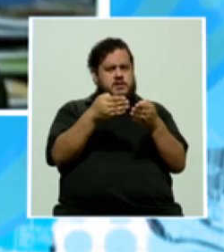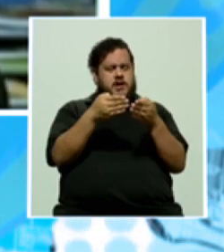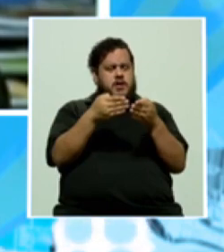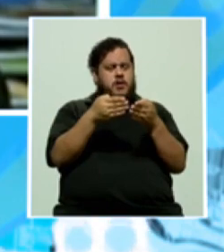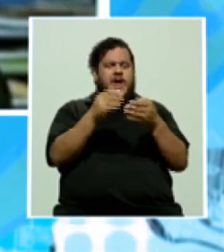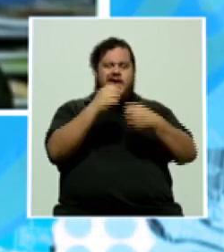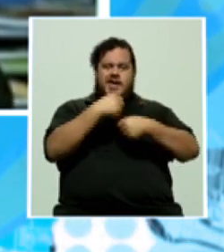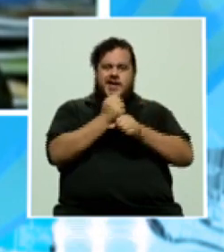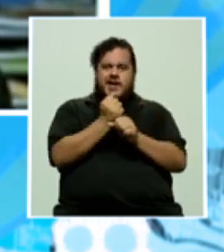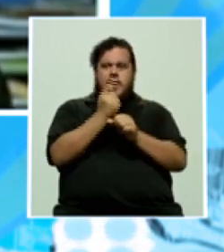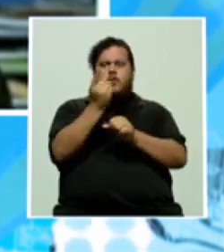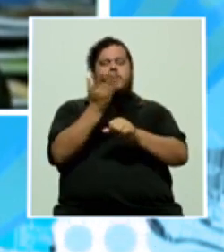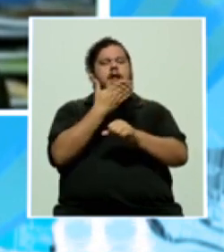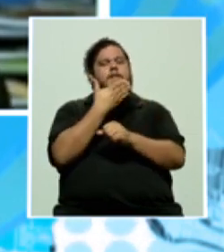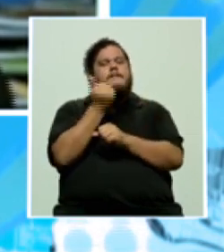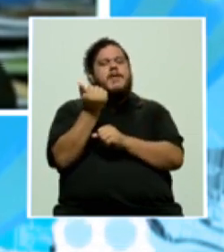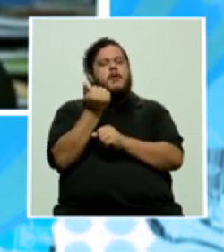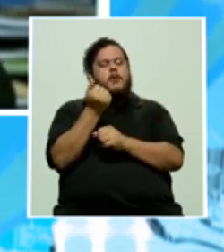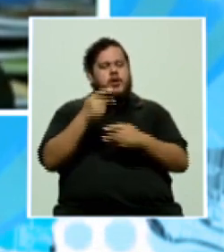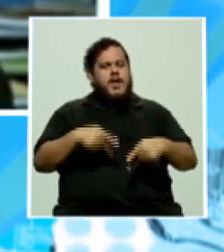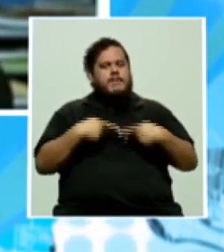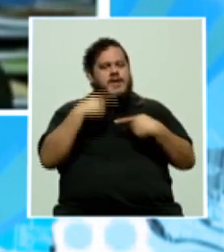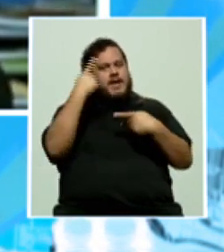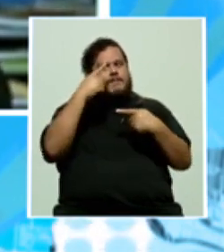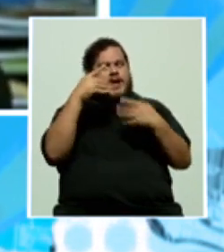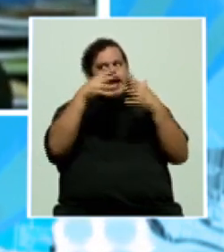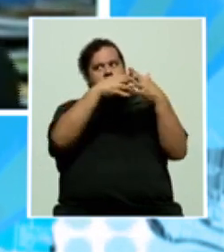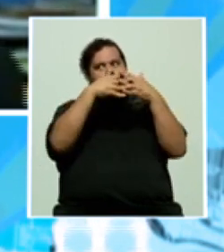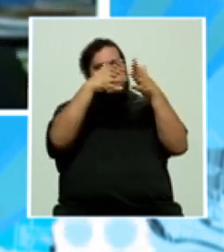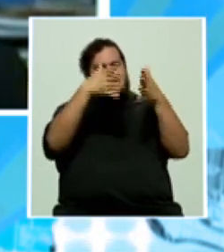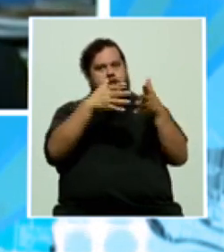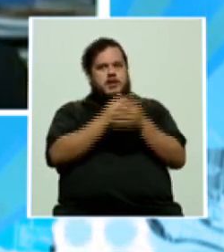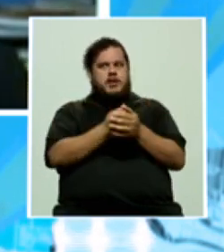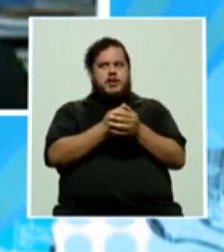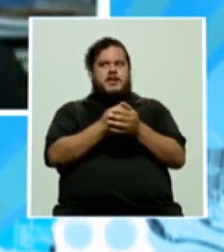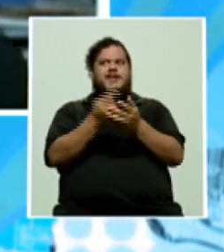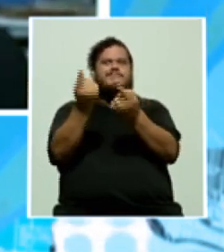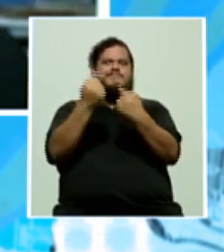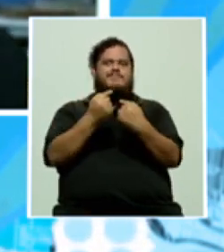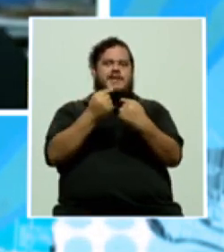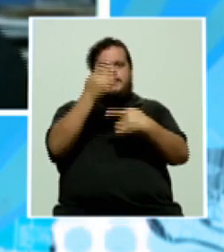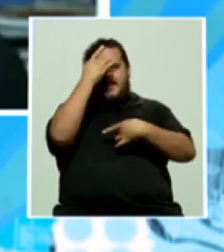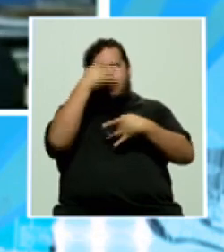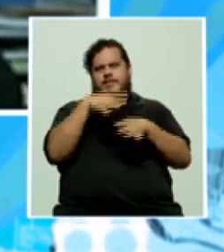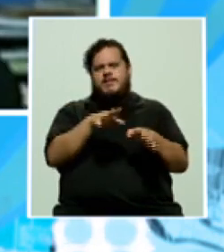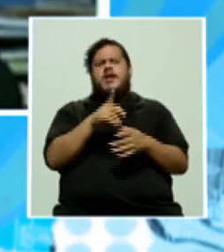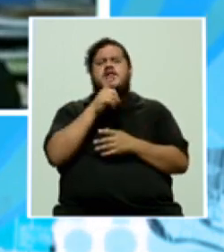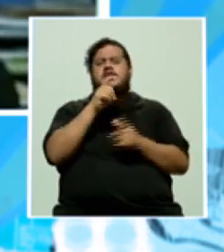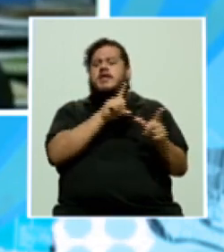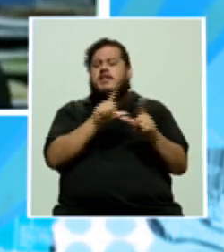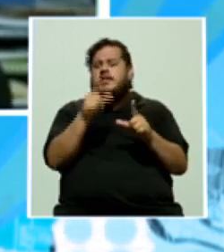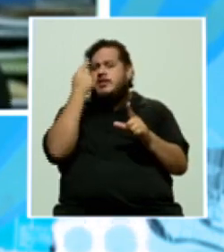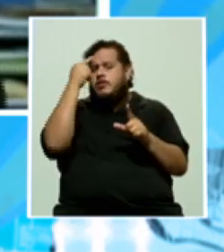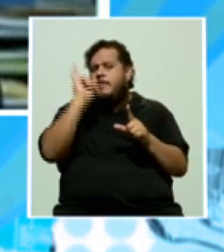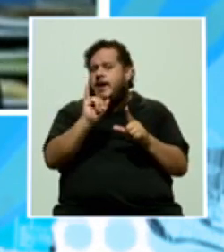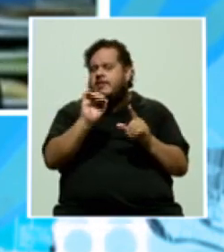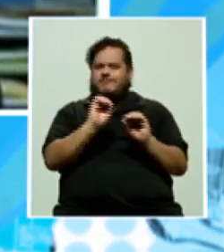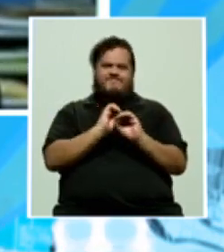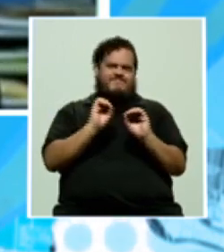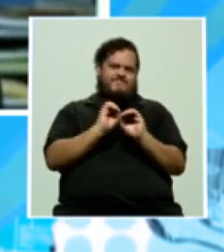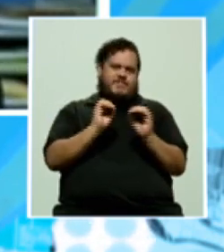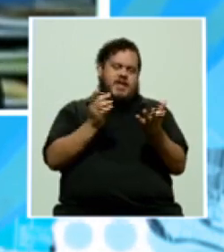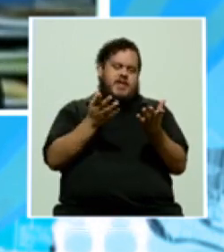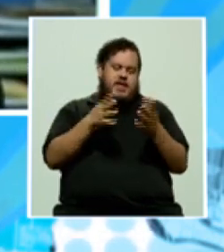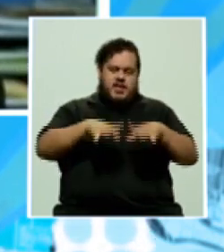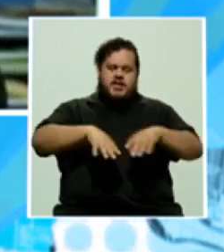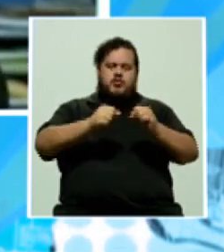en crear una mejor vida para los americanos, nos cae la pandemia. ¿Quién está listo para eso? Nadie. Se tomó de la